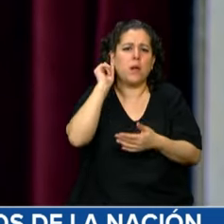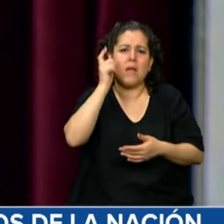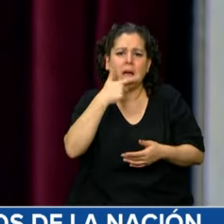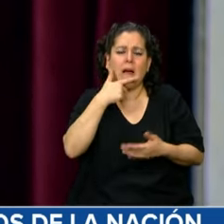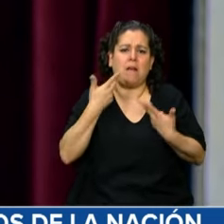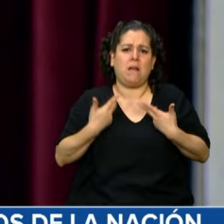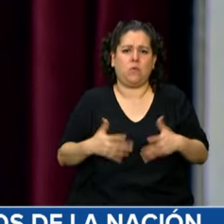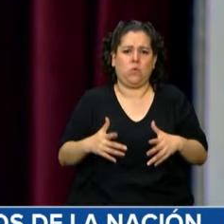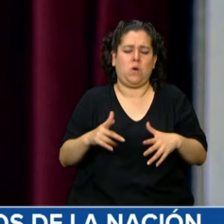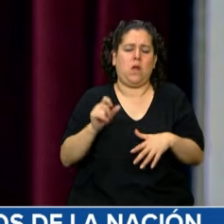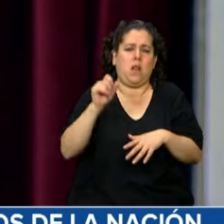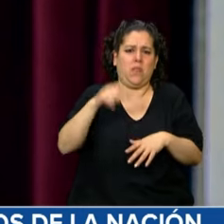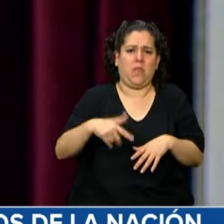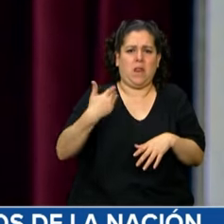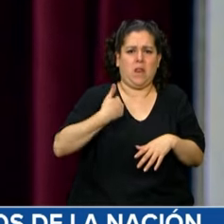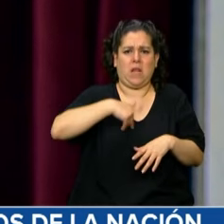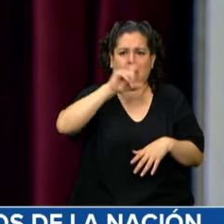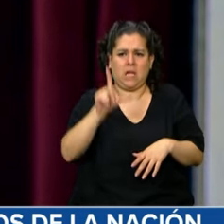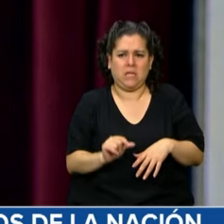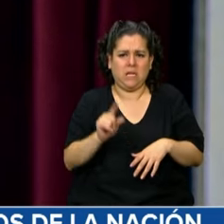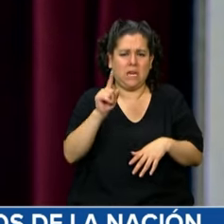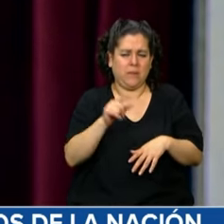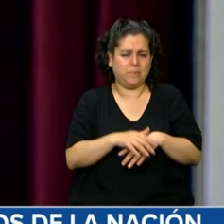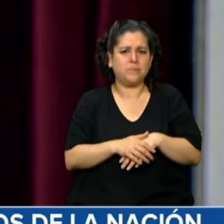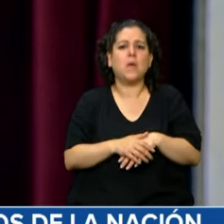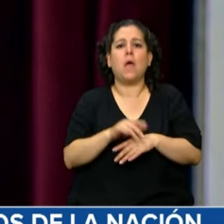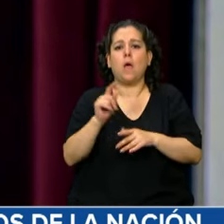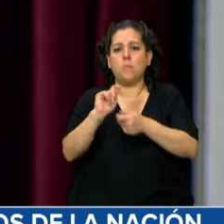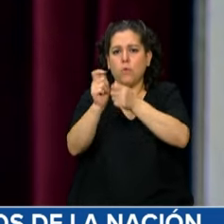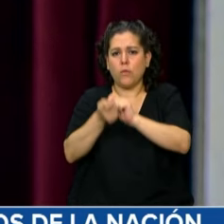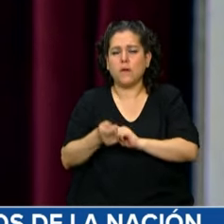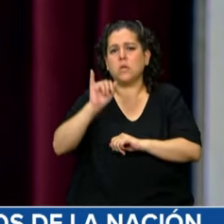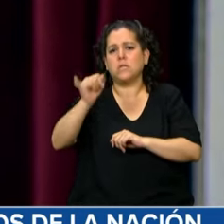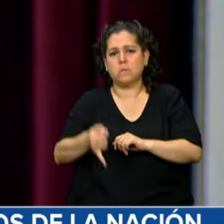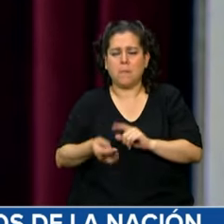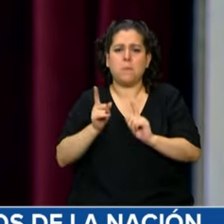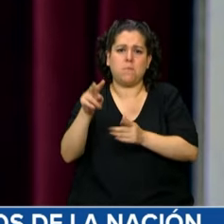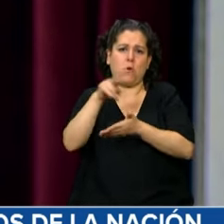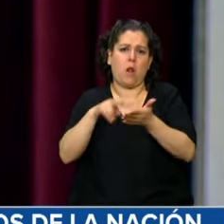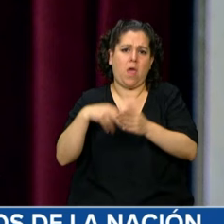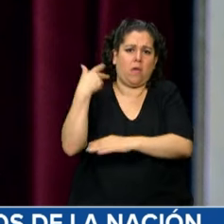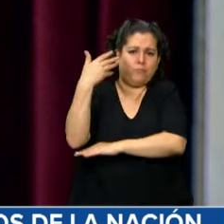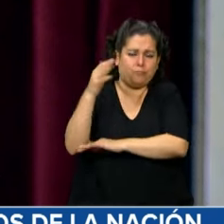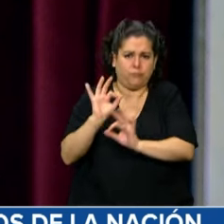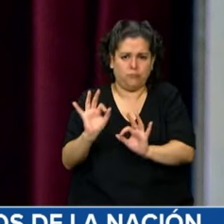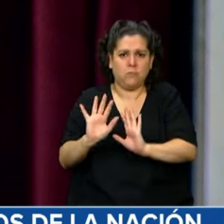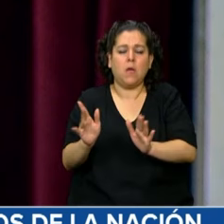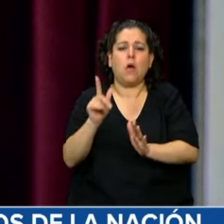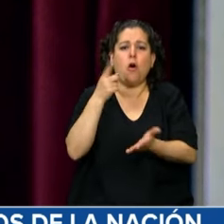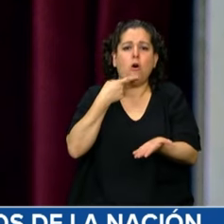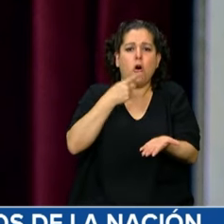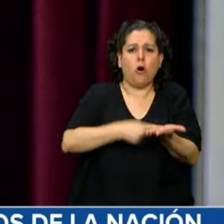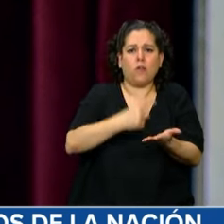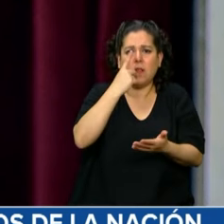licuado en nuestro país con las modificaciones aceptadas y leídas por el miembro informante orden del día